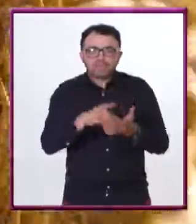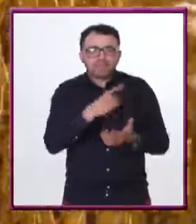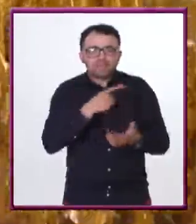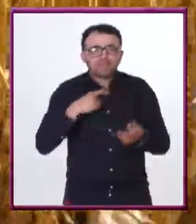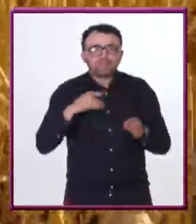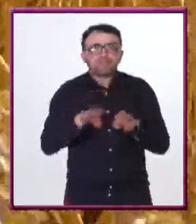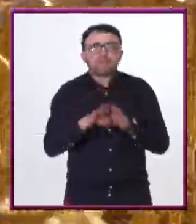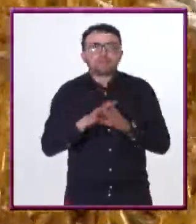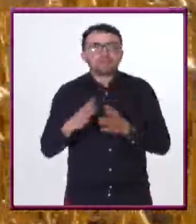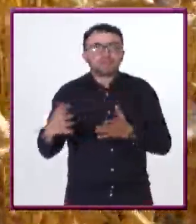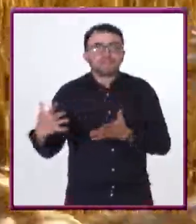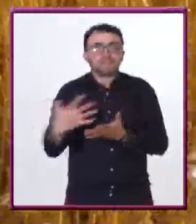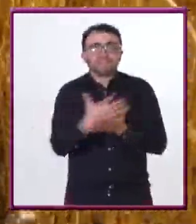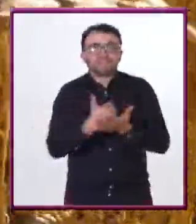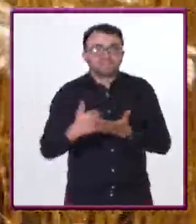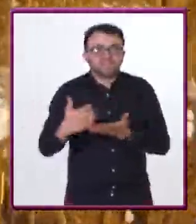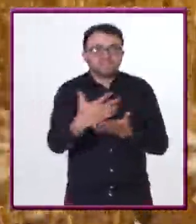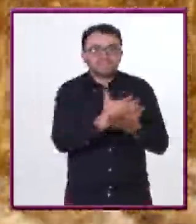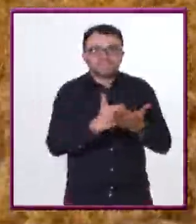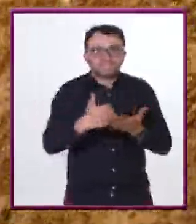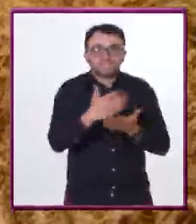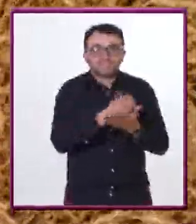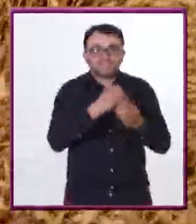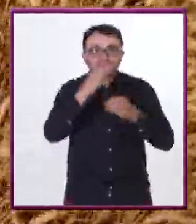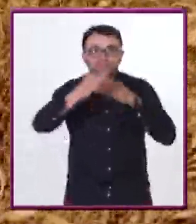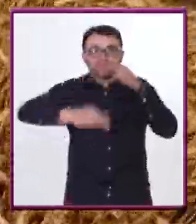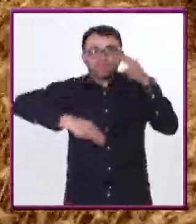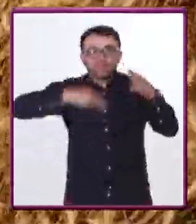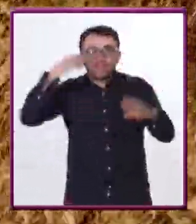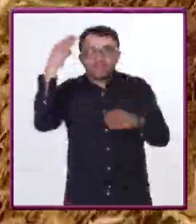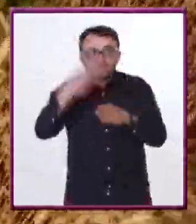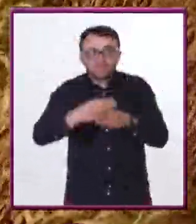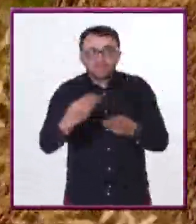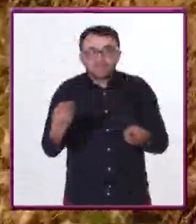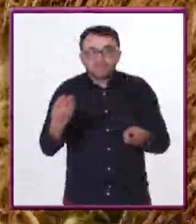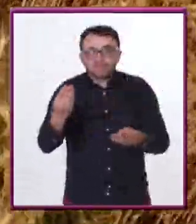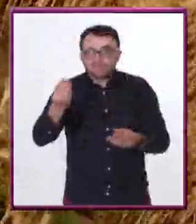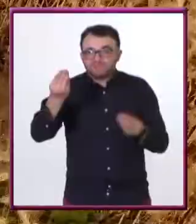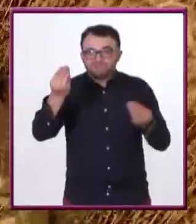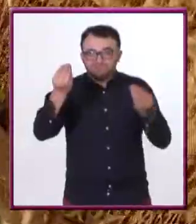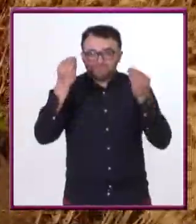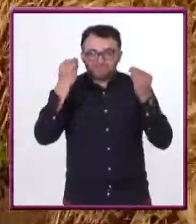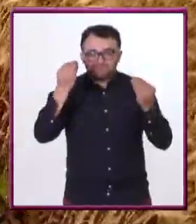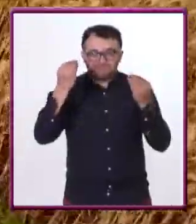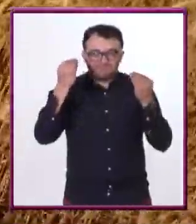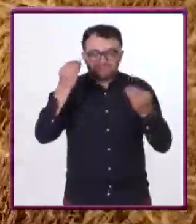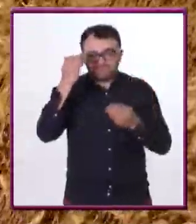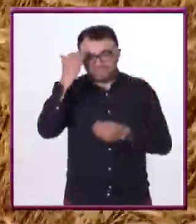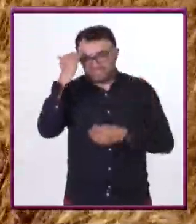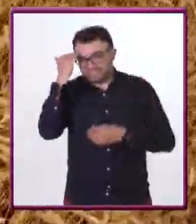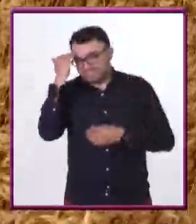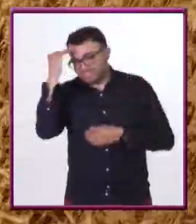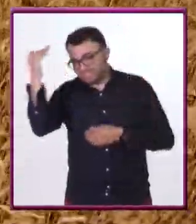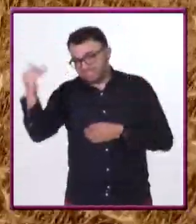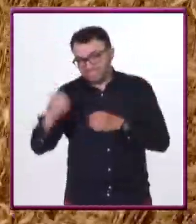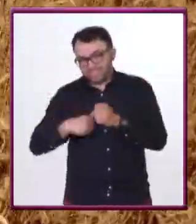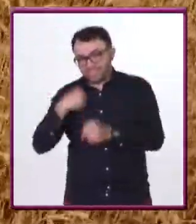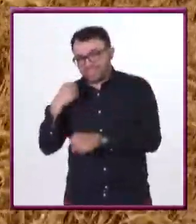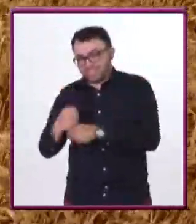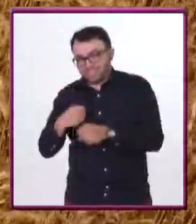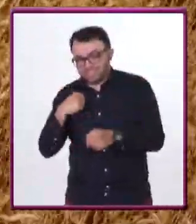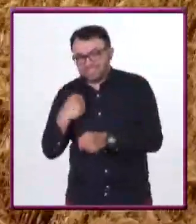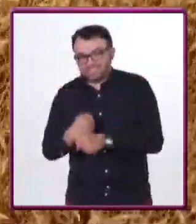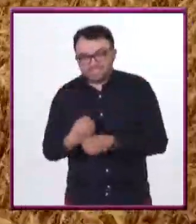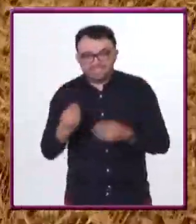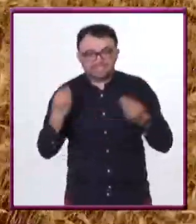reunir las cosechas de trigo de todo el planeta durante los siguientes 1000 años. Eso es